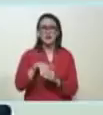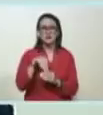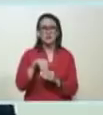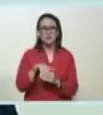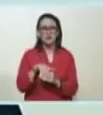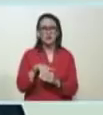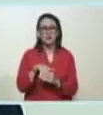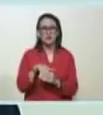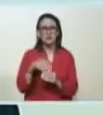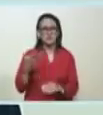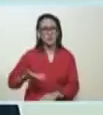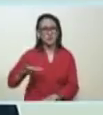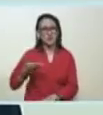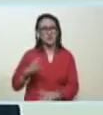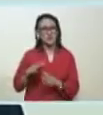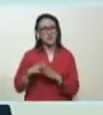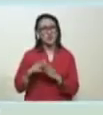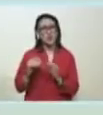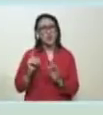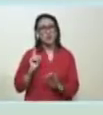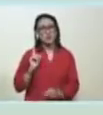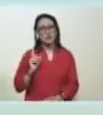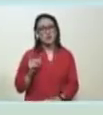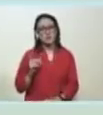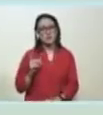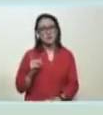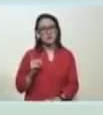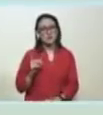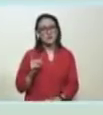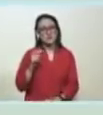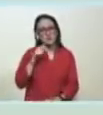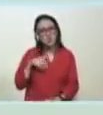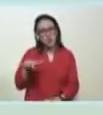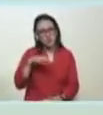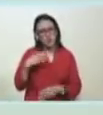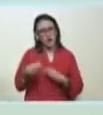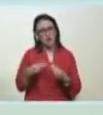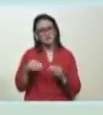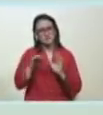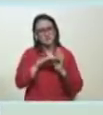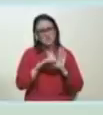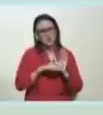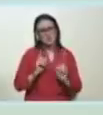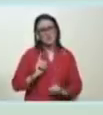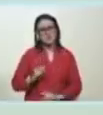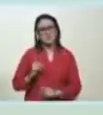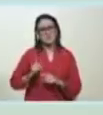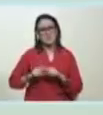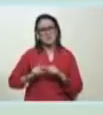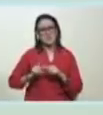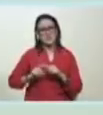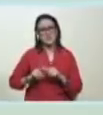haga. Y todo eso tiene que ser sopesado y nuestro pueblo lo hace de acuerdo a las circunstancias.